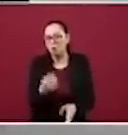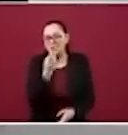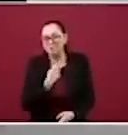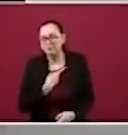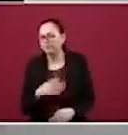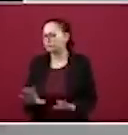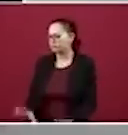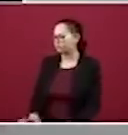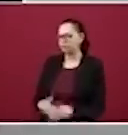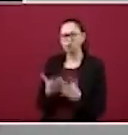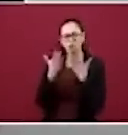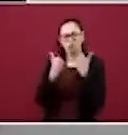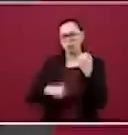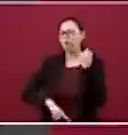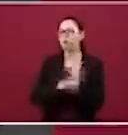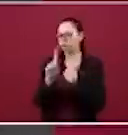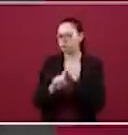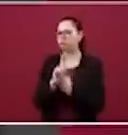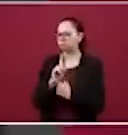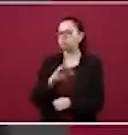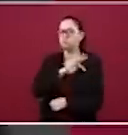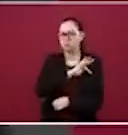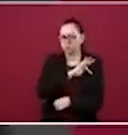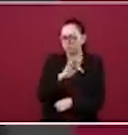solventar todos nuestros compromisos.